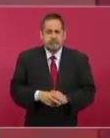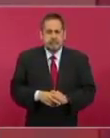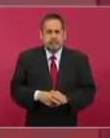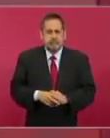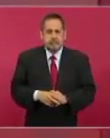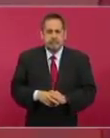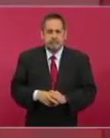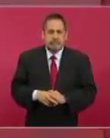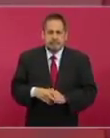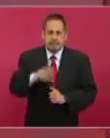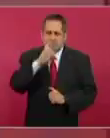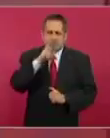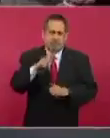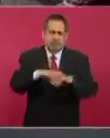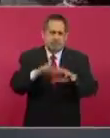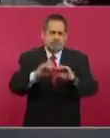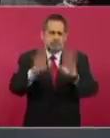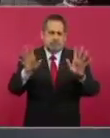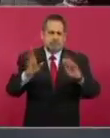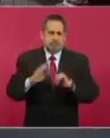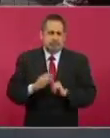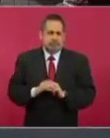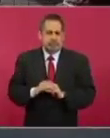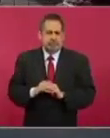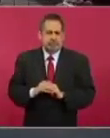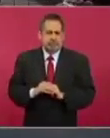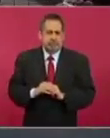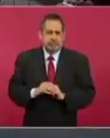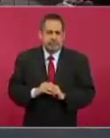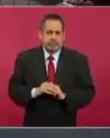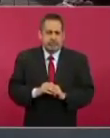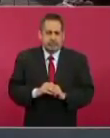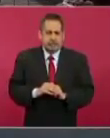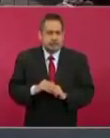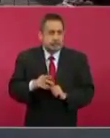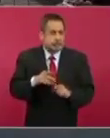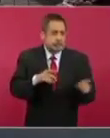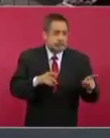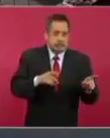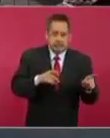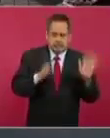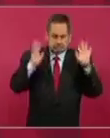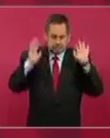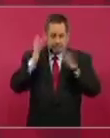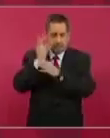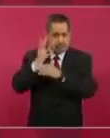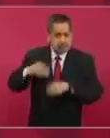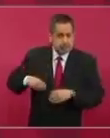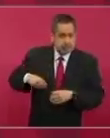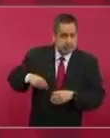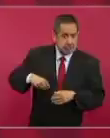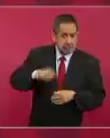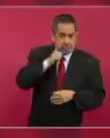Que se aclare, y que el que nada debe, nada teme,